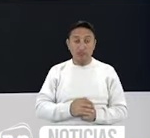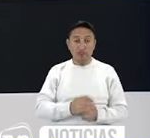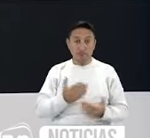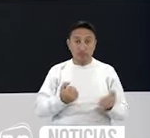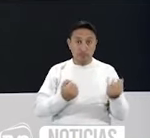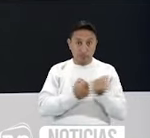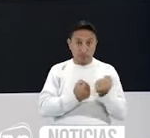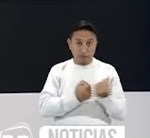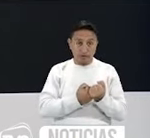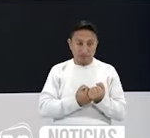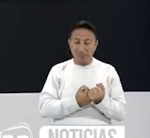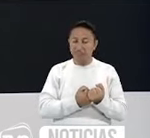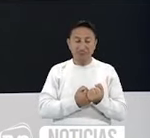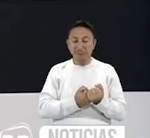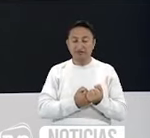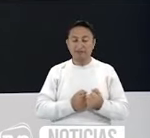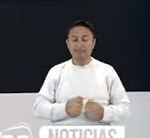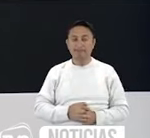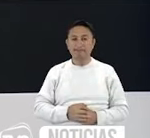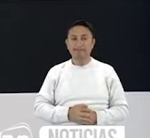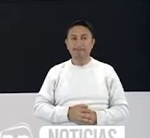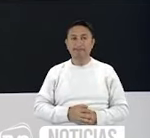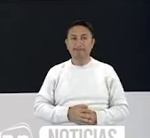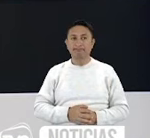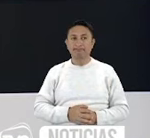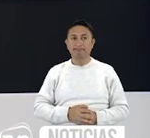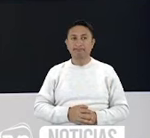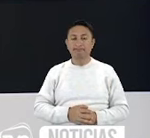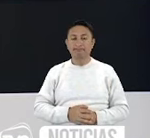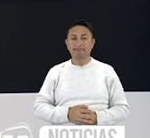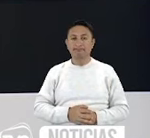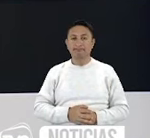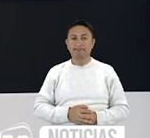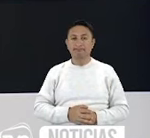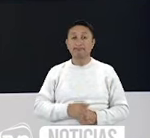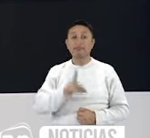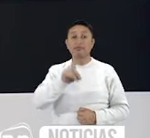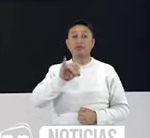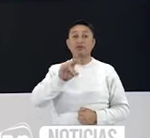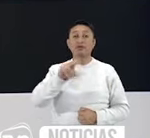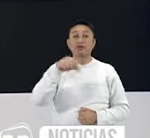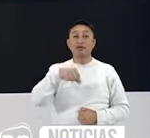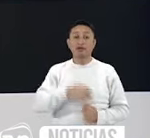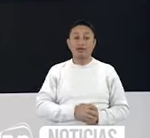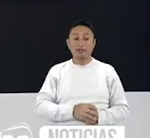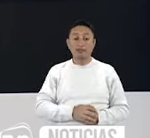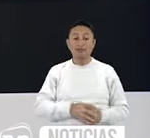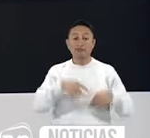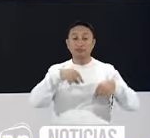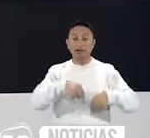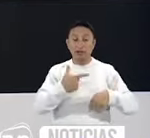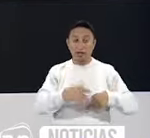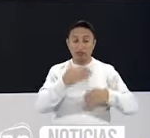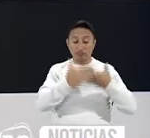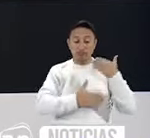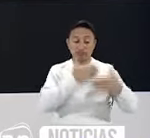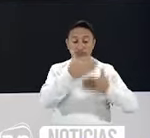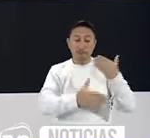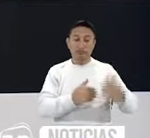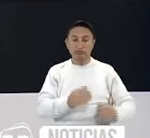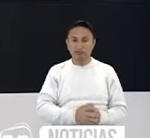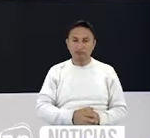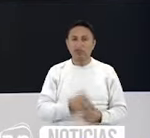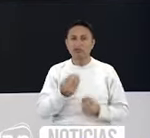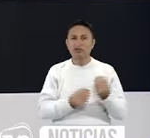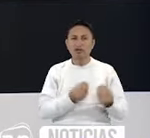pretende apoyar las acciones emprendidas por Diana Salazar. Una vez que cumpla con ciertas condiciones, ¿cuáles son? Enseguida